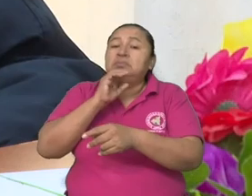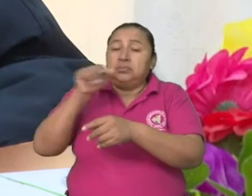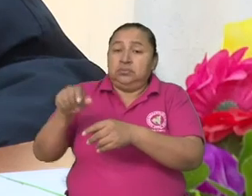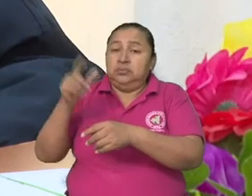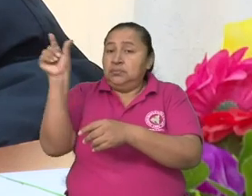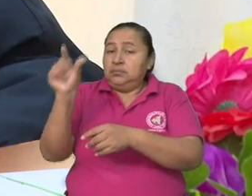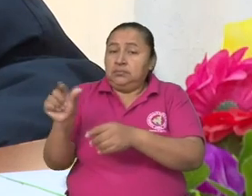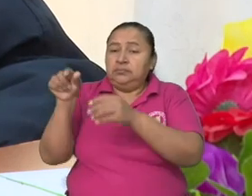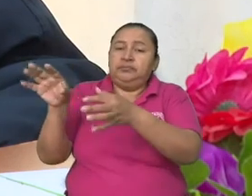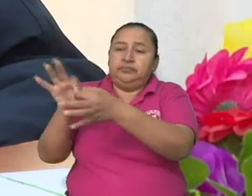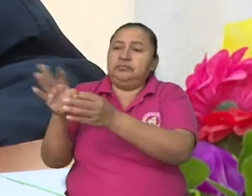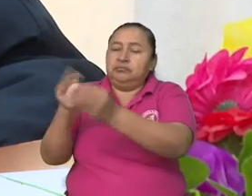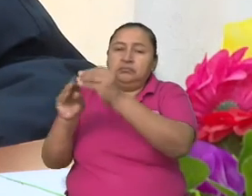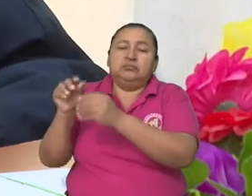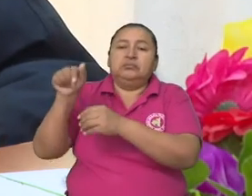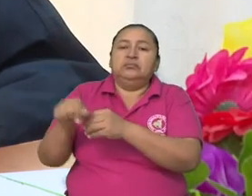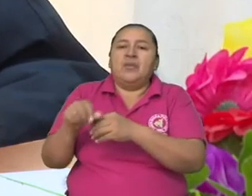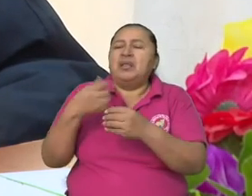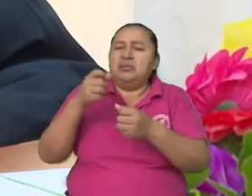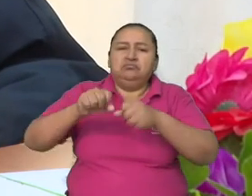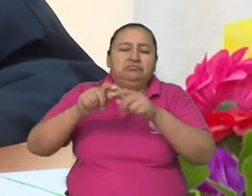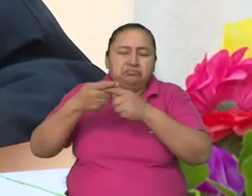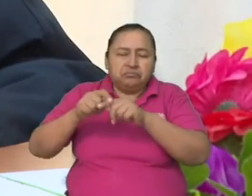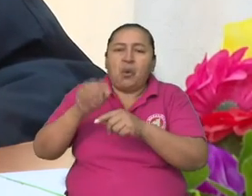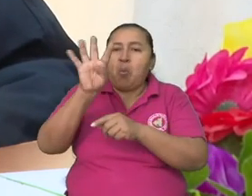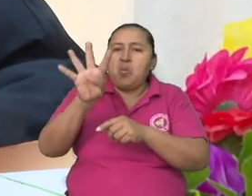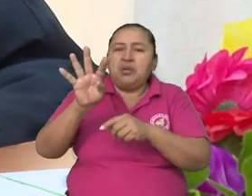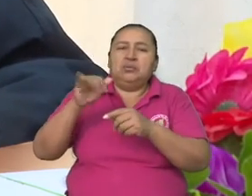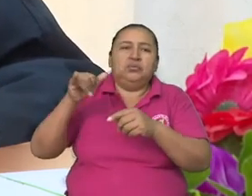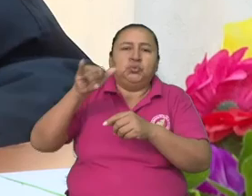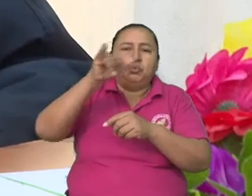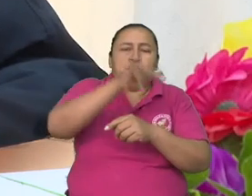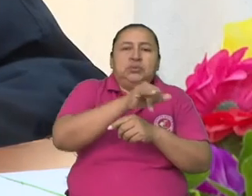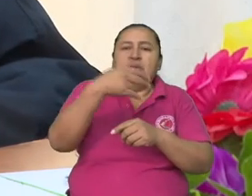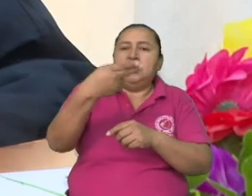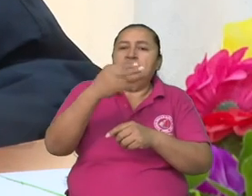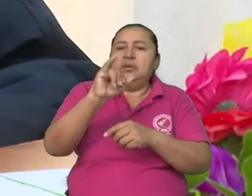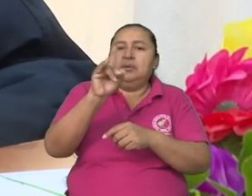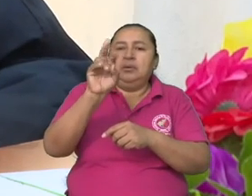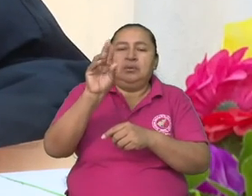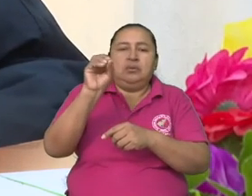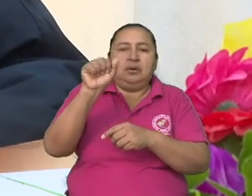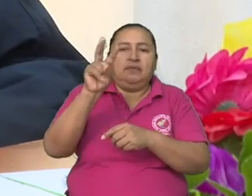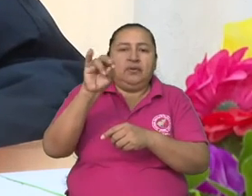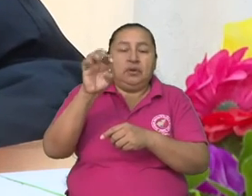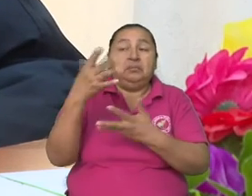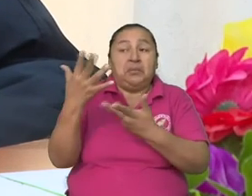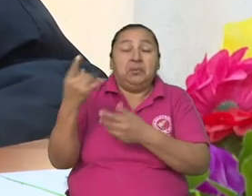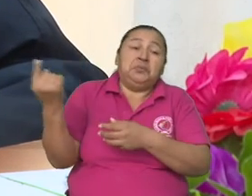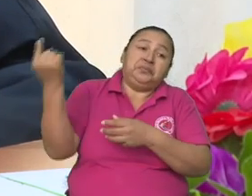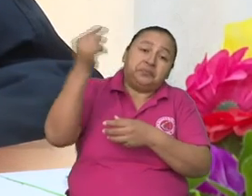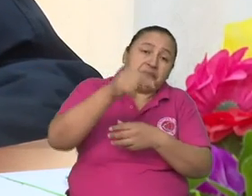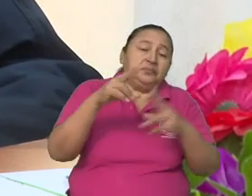ya están fabricando 4 avioncitos. Hidroaviones que van a traerlos aquí a Nicaragua. Esperamos que en el primer